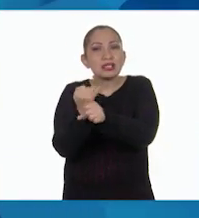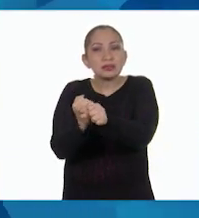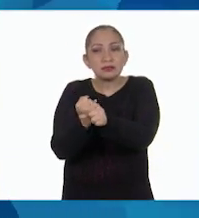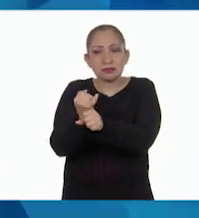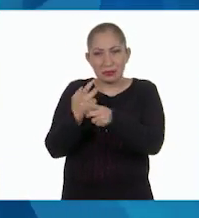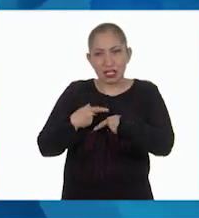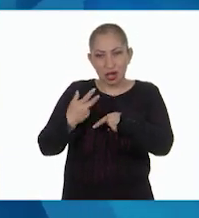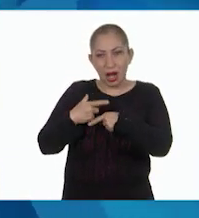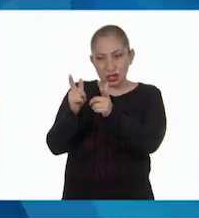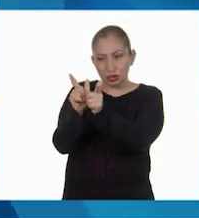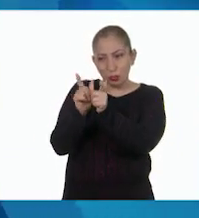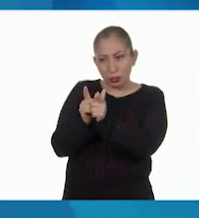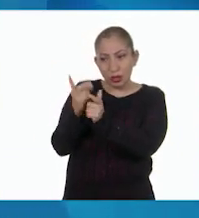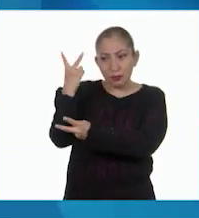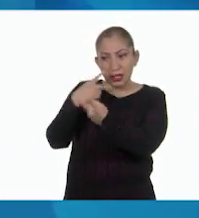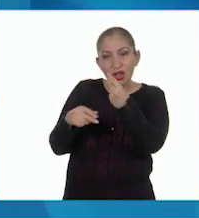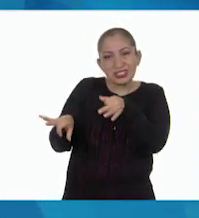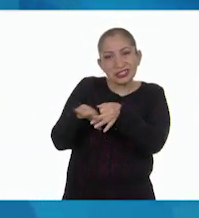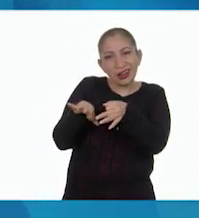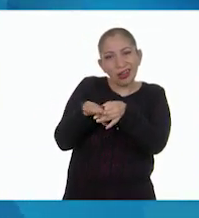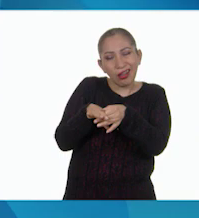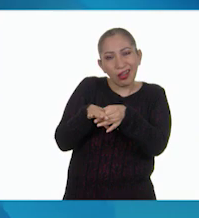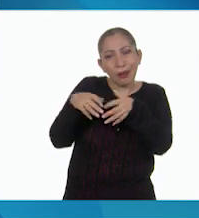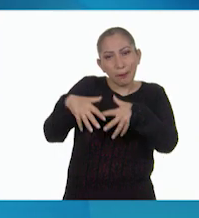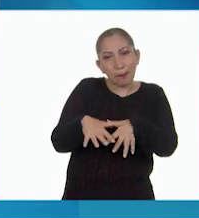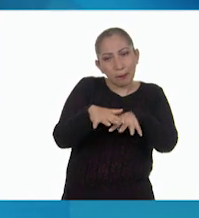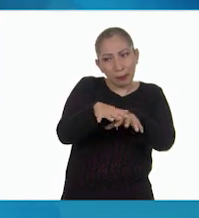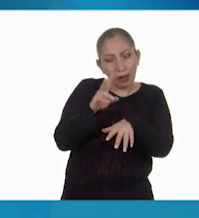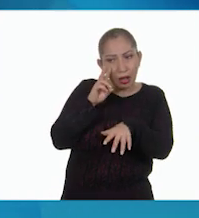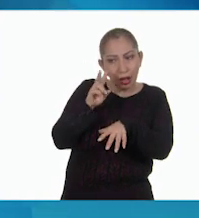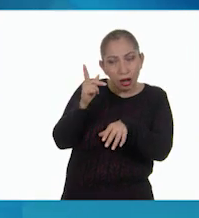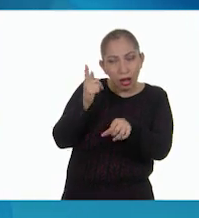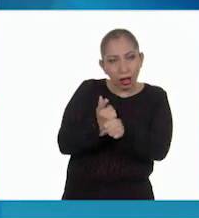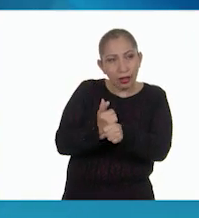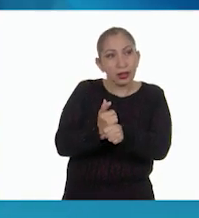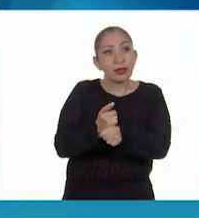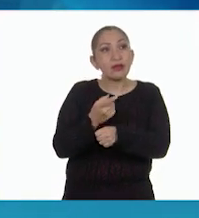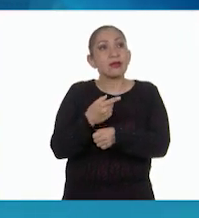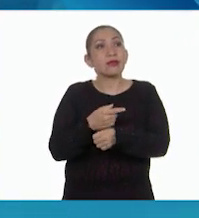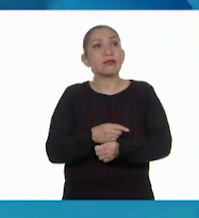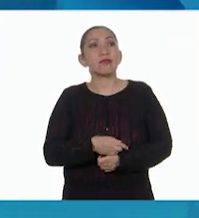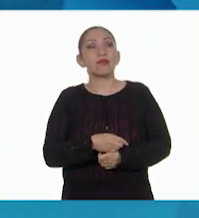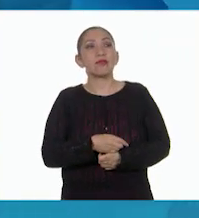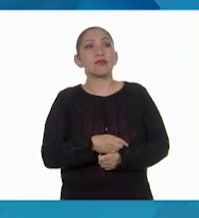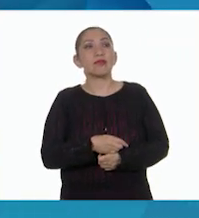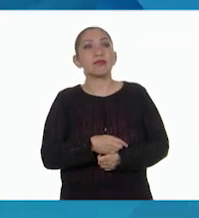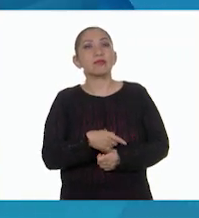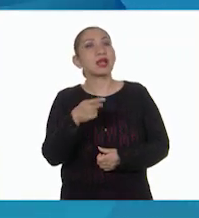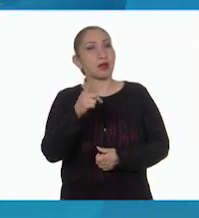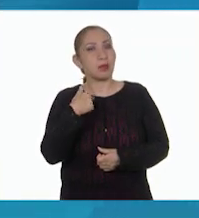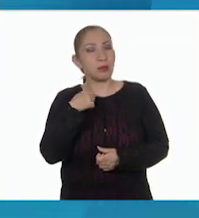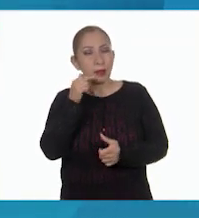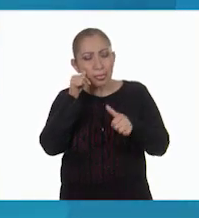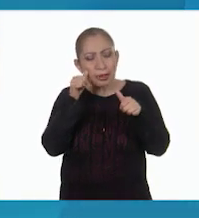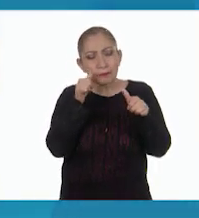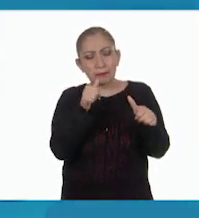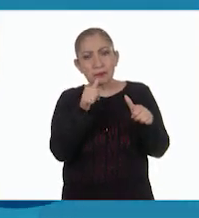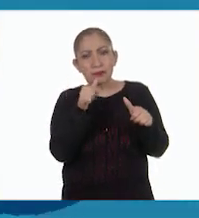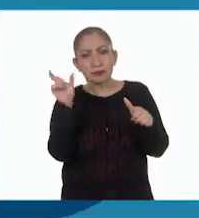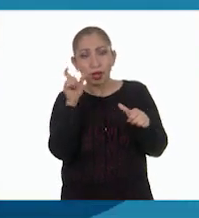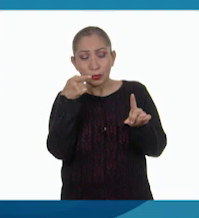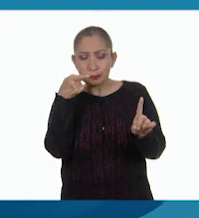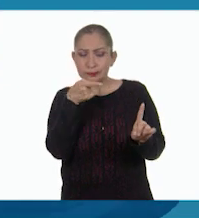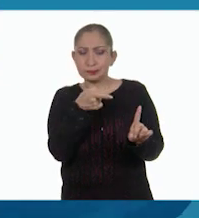pasado por la costa, en realidad se va a, digamos, a centrar en el